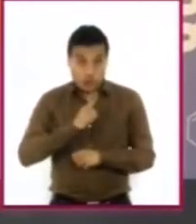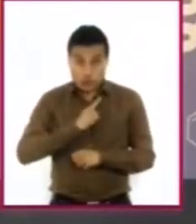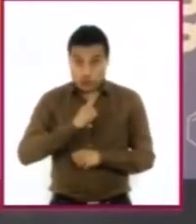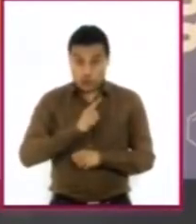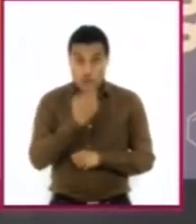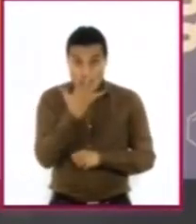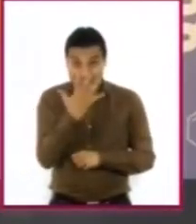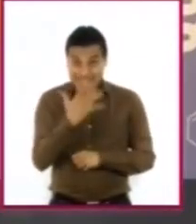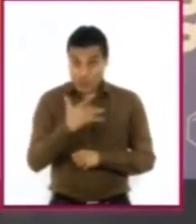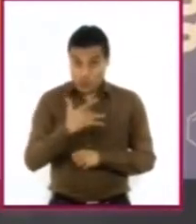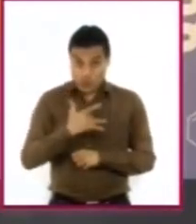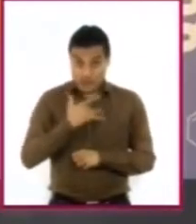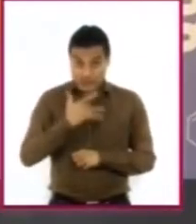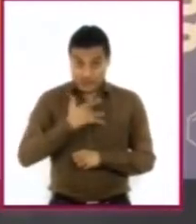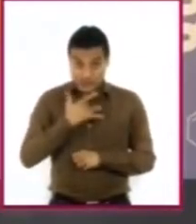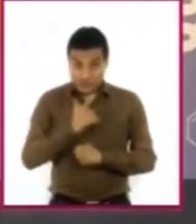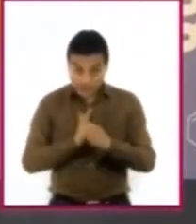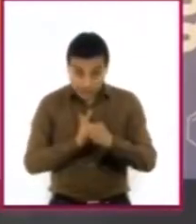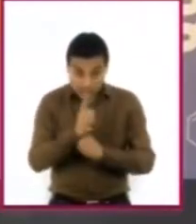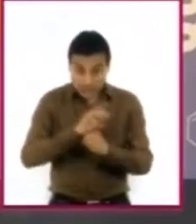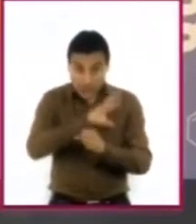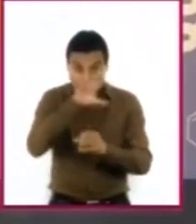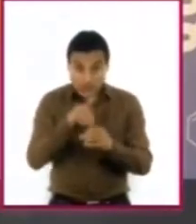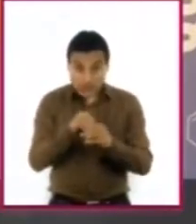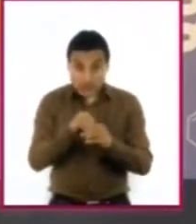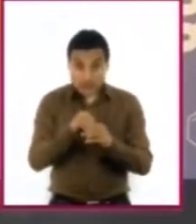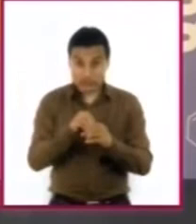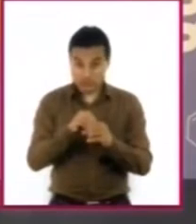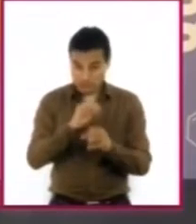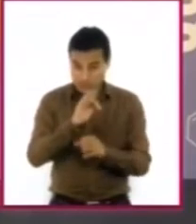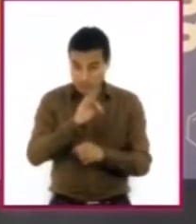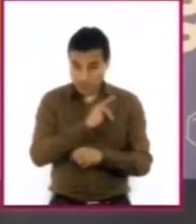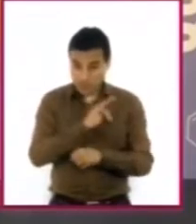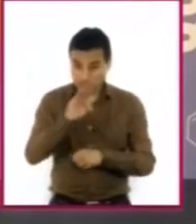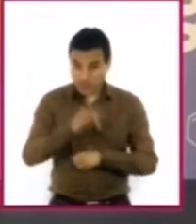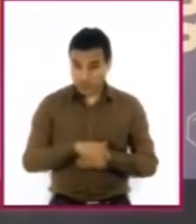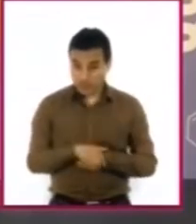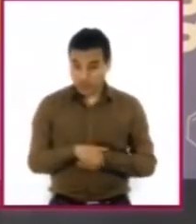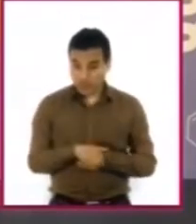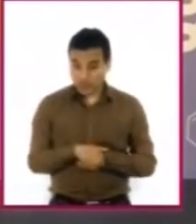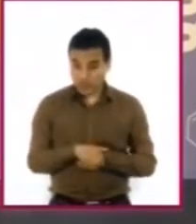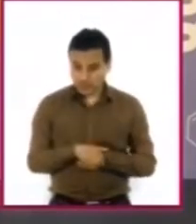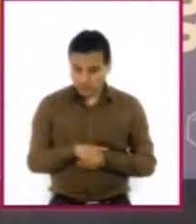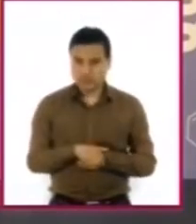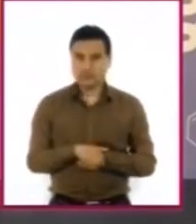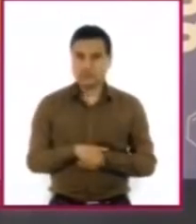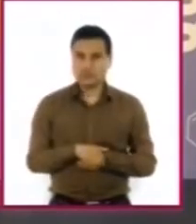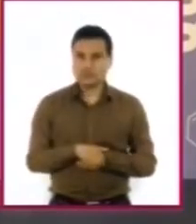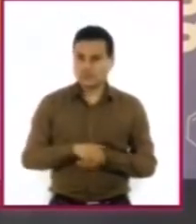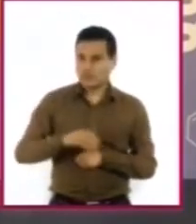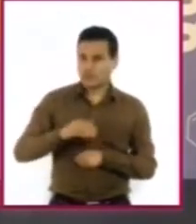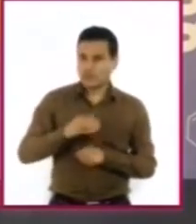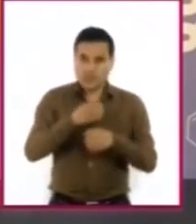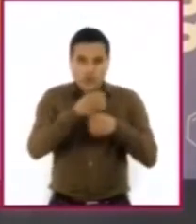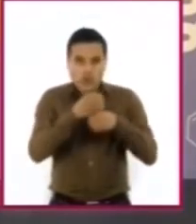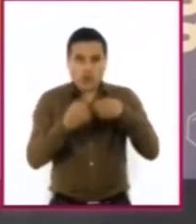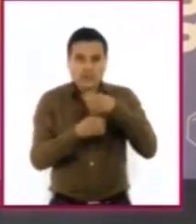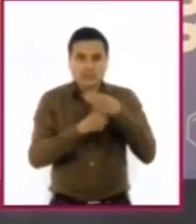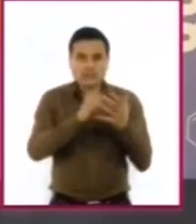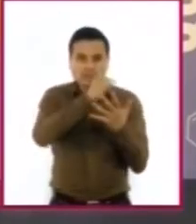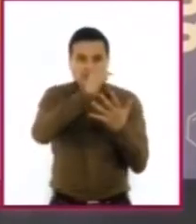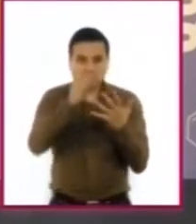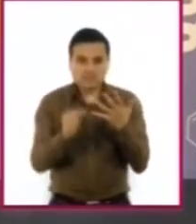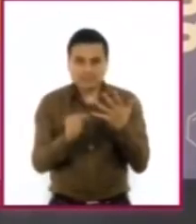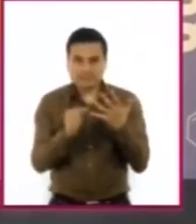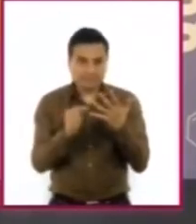las propiedades de los materiales? ¿Cuáles? ¿Qué instrumentos utilizamos para identificar propiedades diferentes a